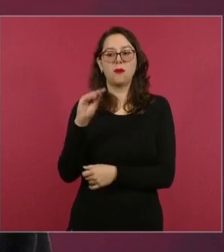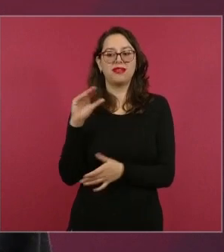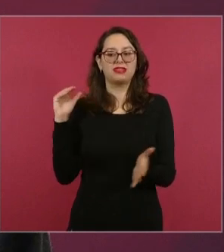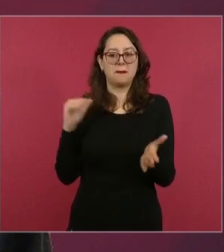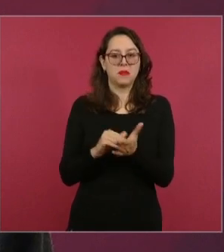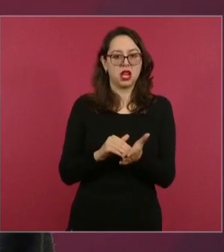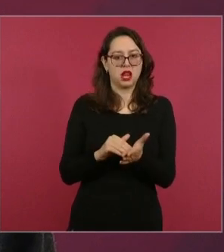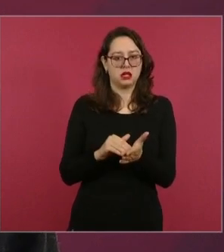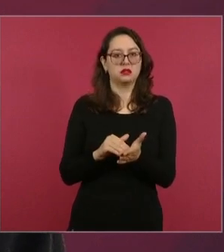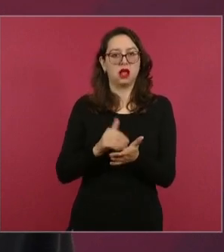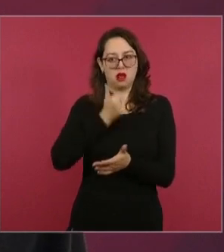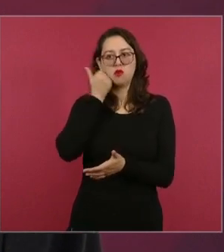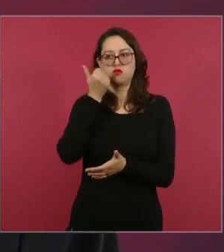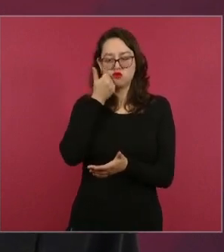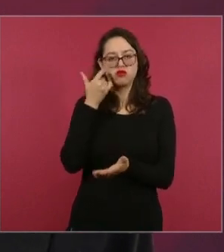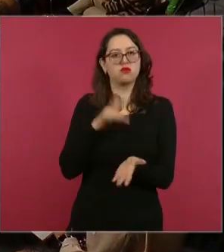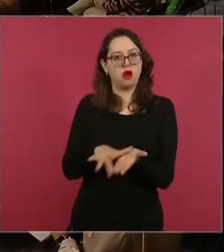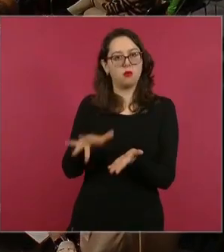inmediato